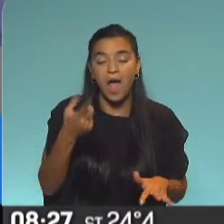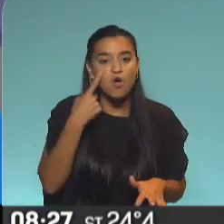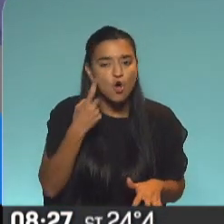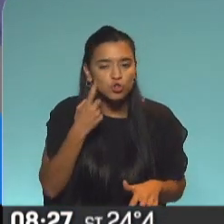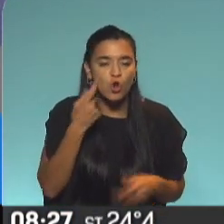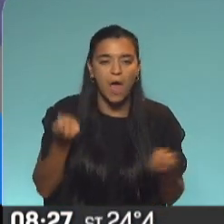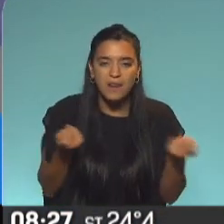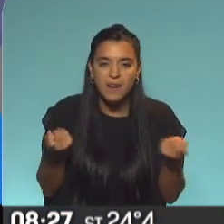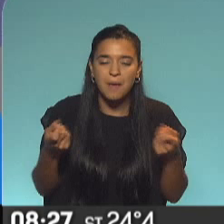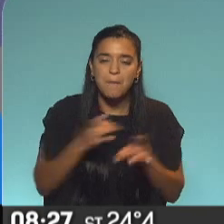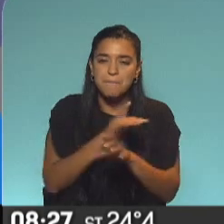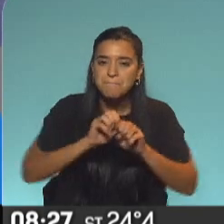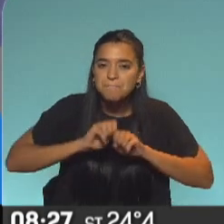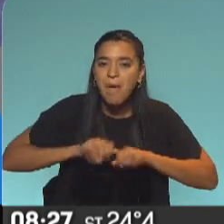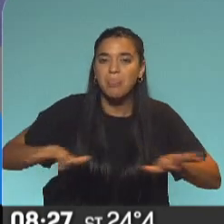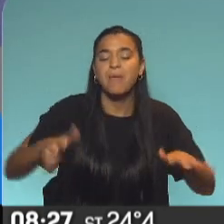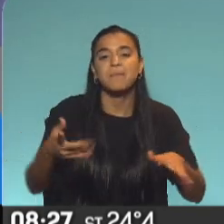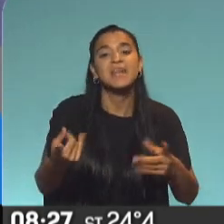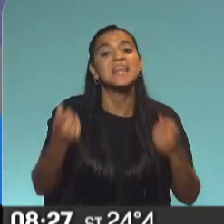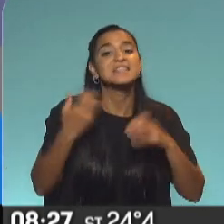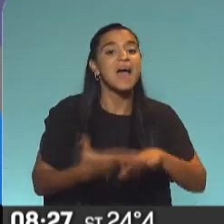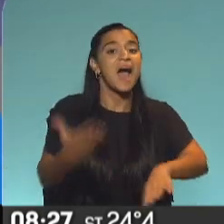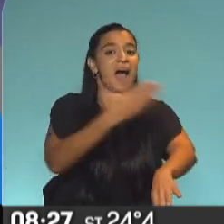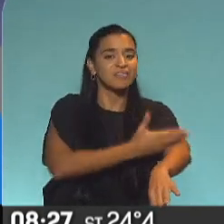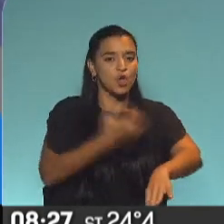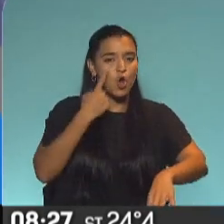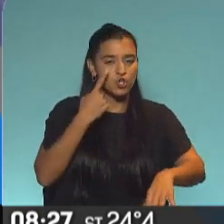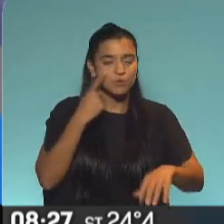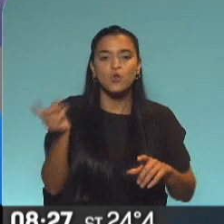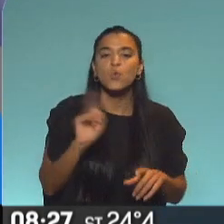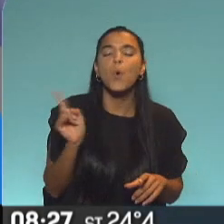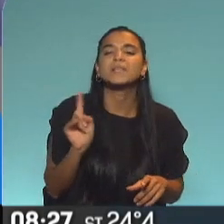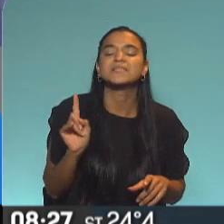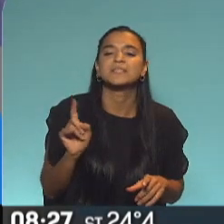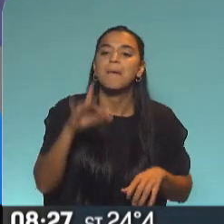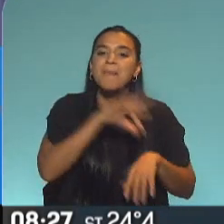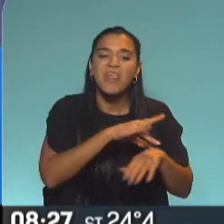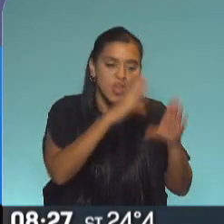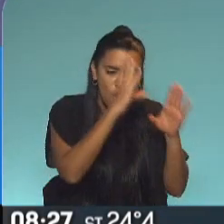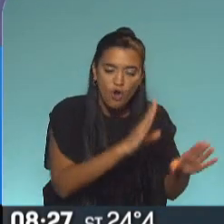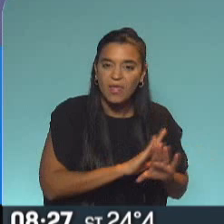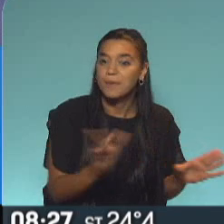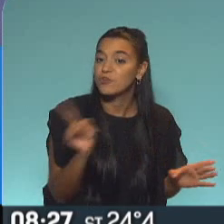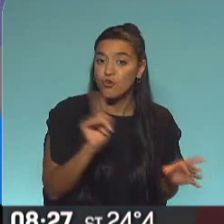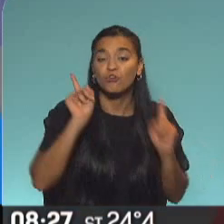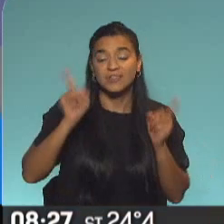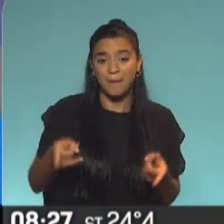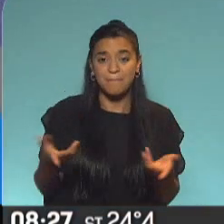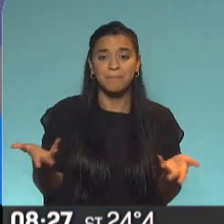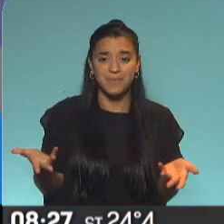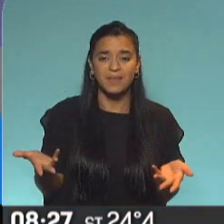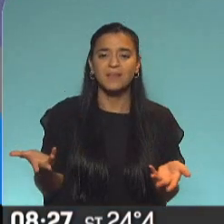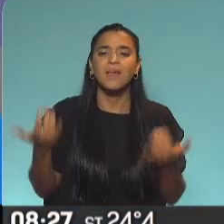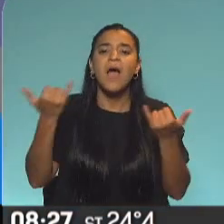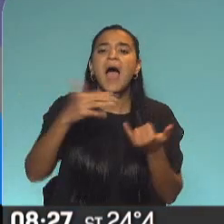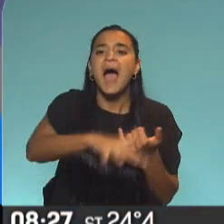la pandemia necesitó de un conocimiento que no es estrictamente médico, sino también de